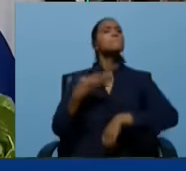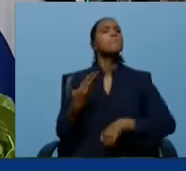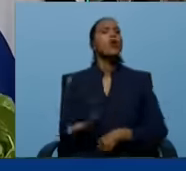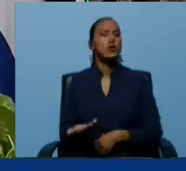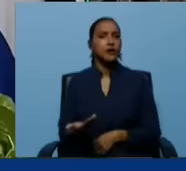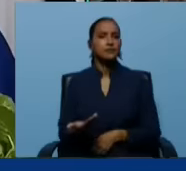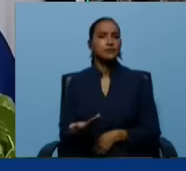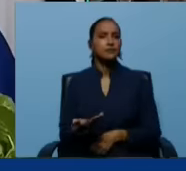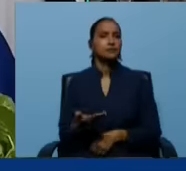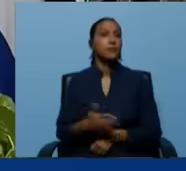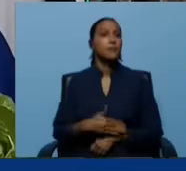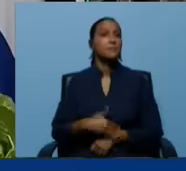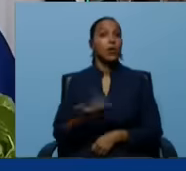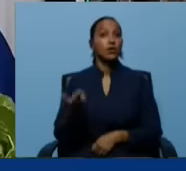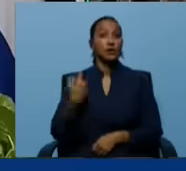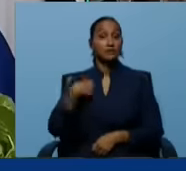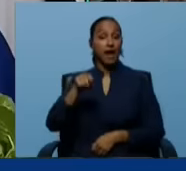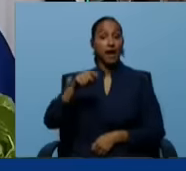la pistola